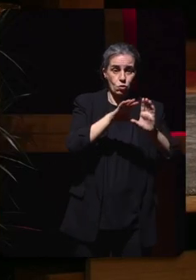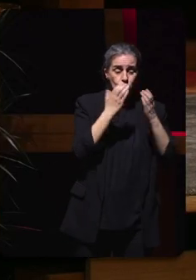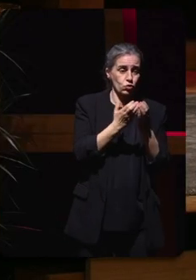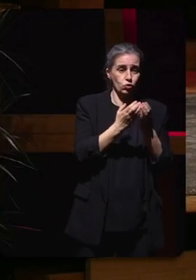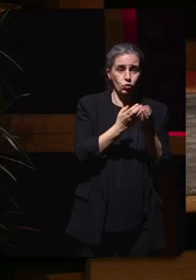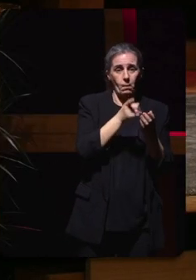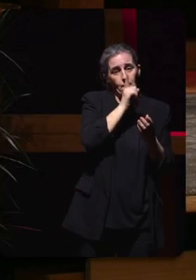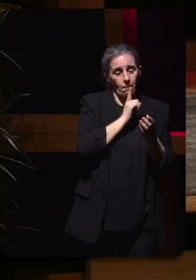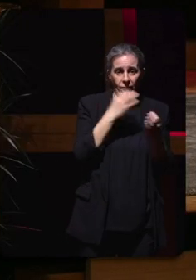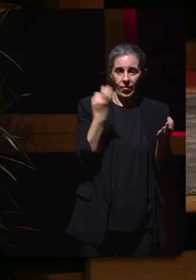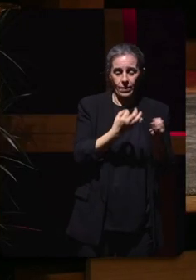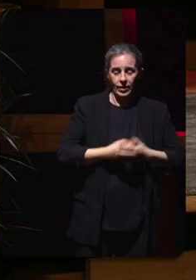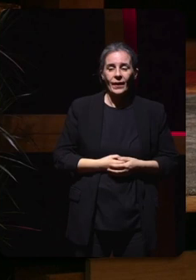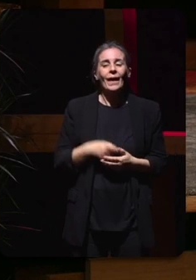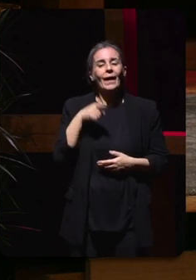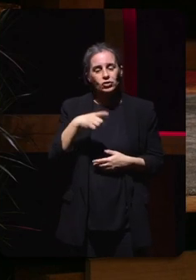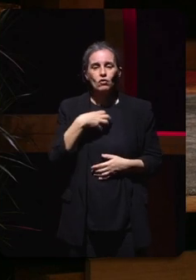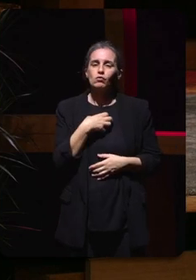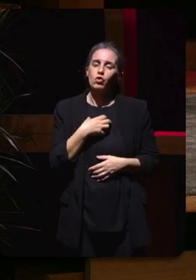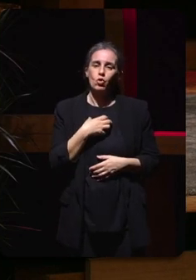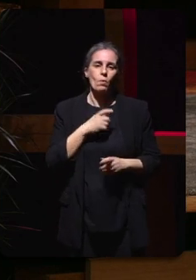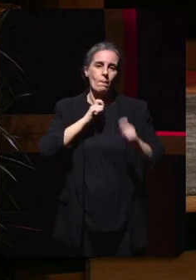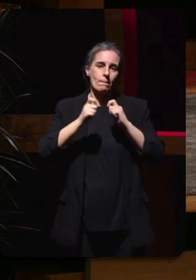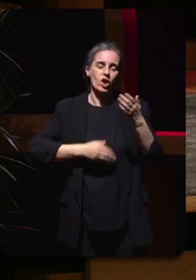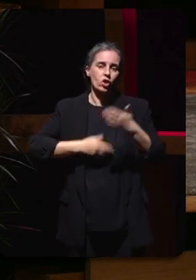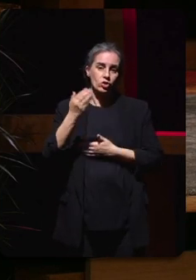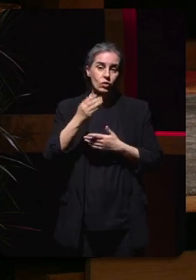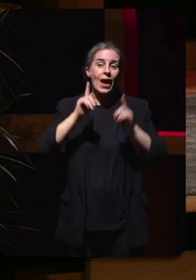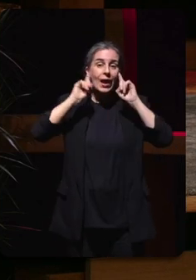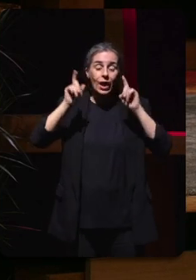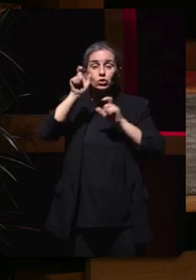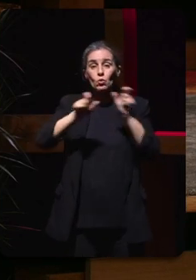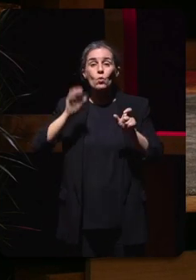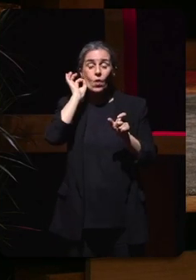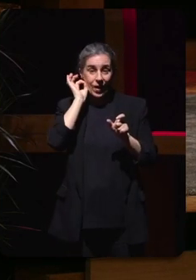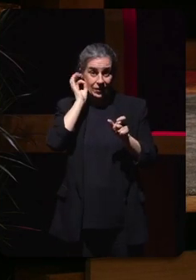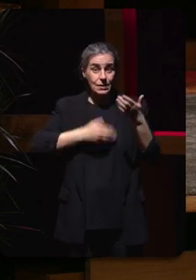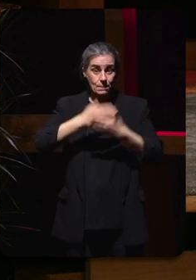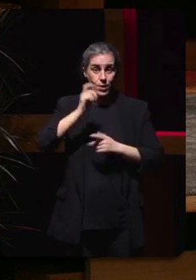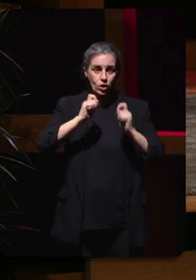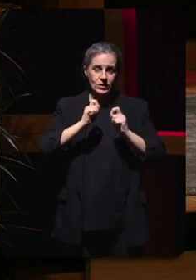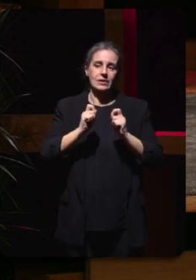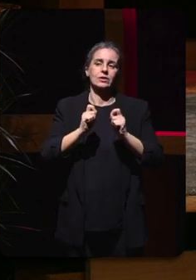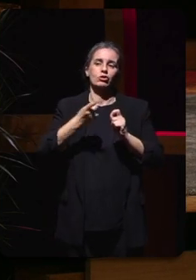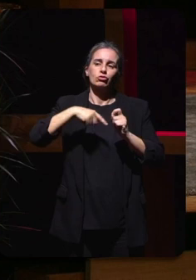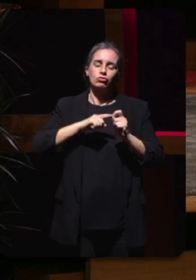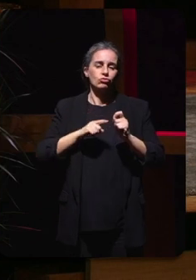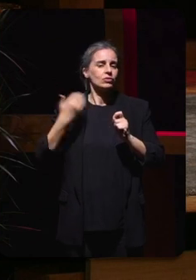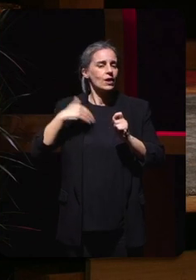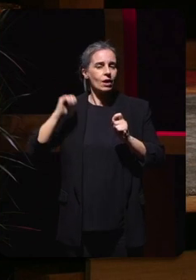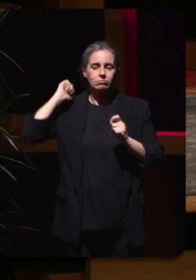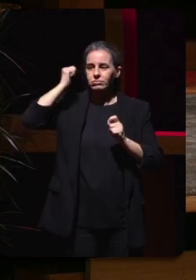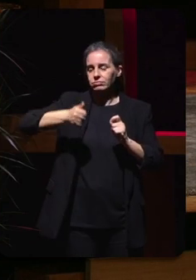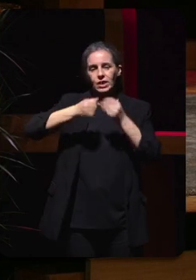es la función del periodismo y, por supuesto, en el caso, ya digo, de las periodistas, pues bueno, ahí tenemos la trayectoria y, si